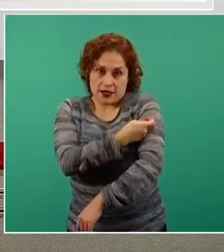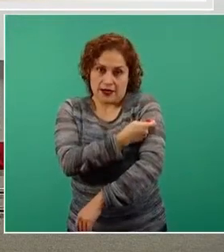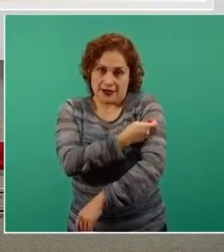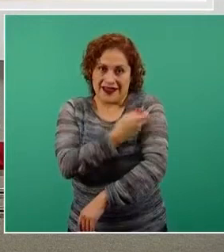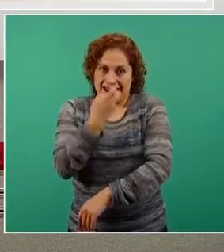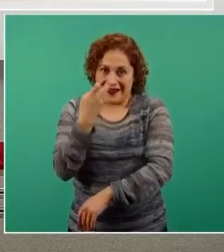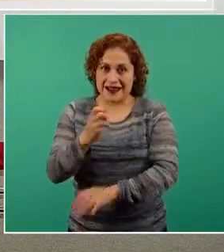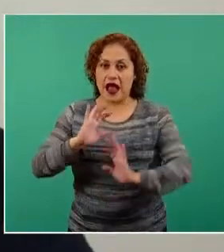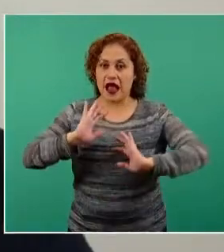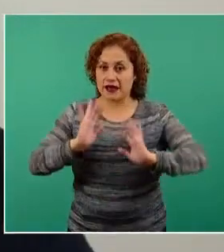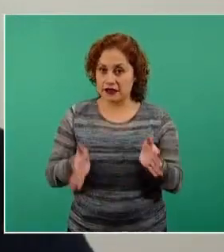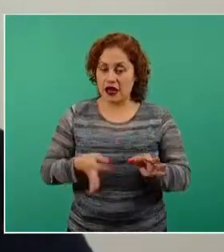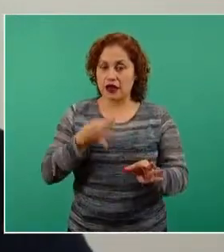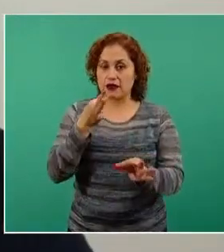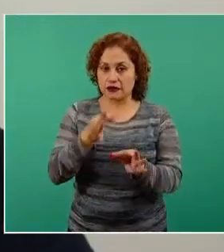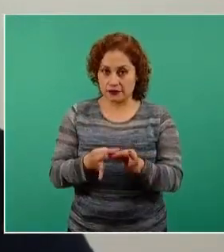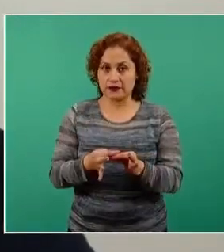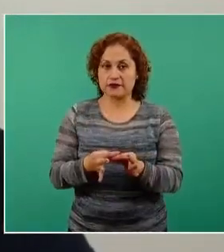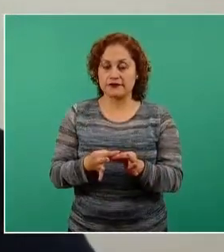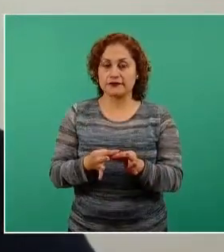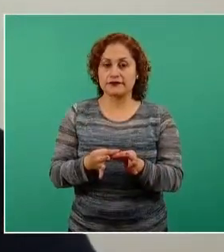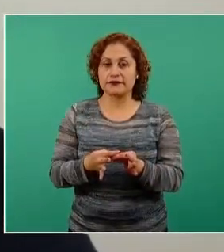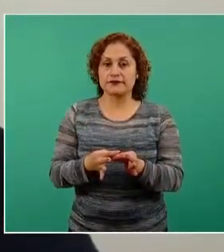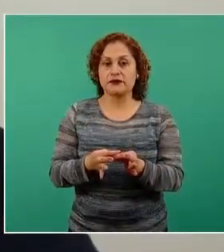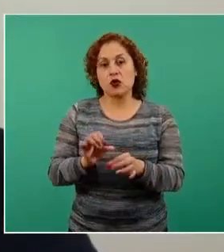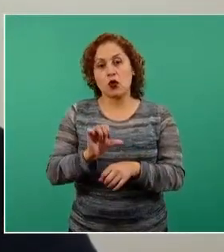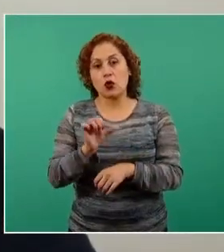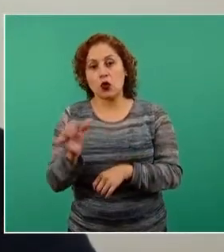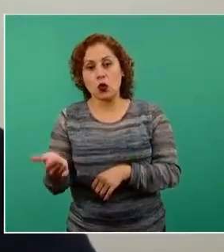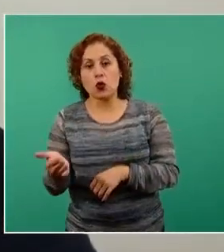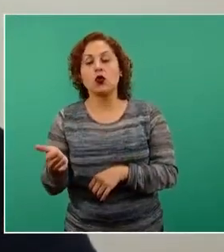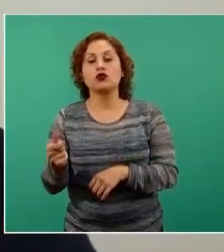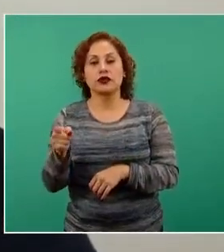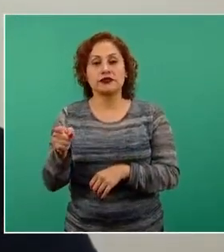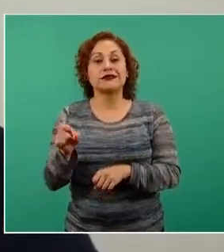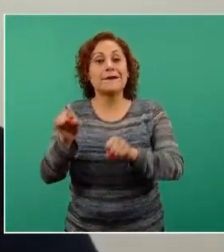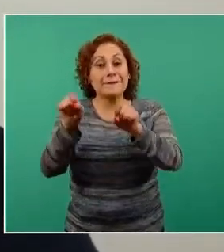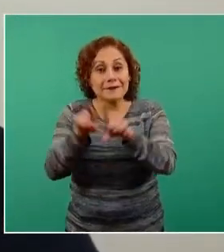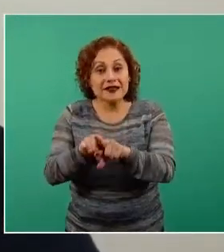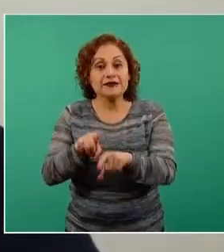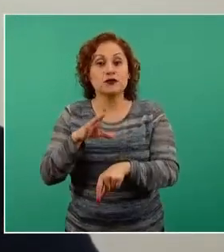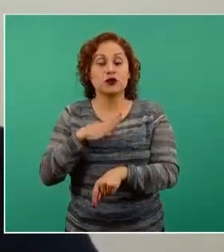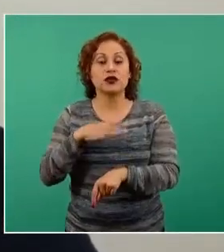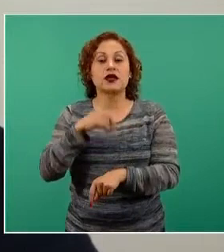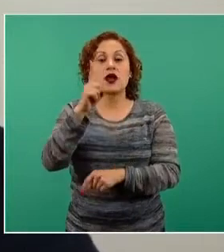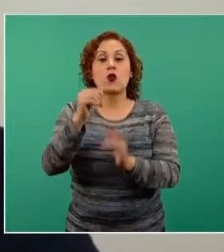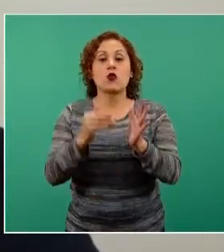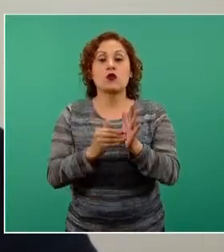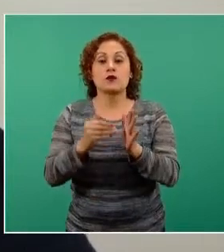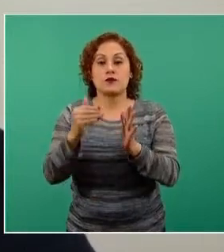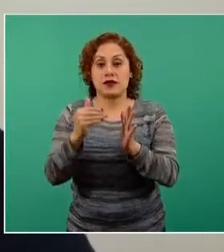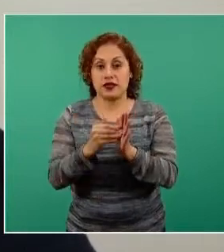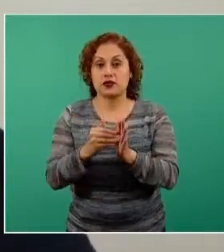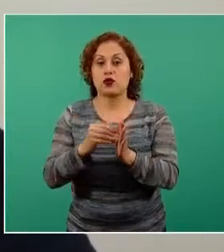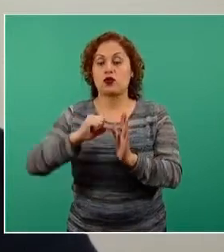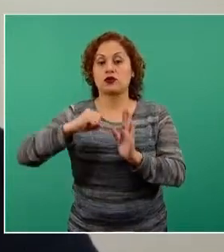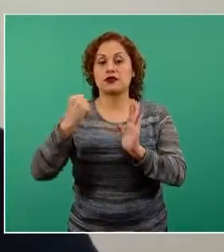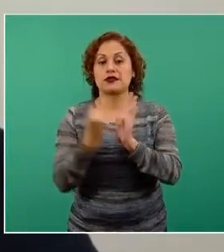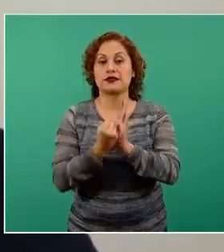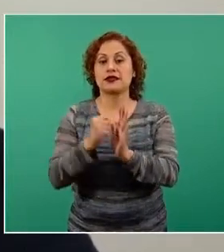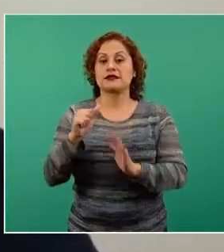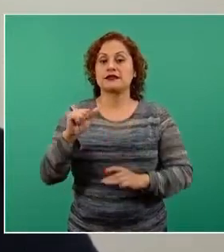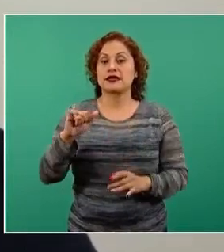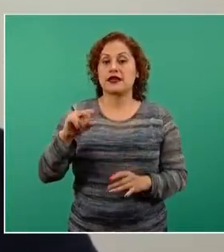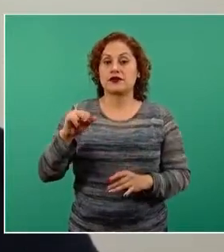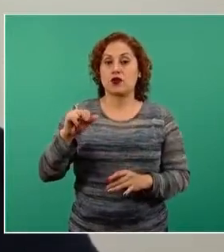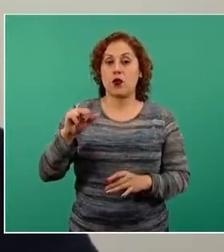6.429.375 dosis que han llegado, se encuentran ya sumadas el 1.000.000 de dosis de vacuna Sinovac que llegó apenas el